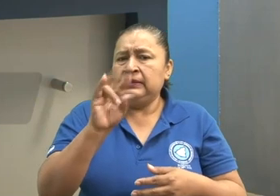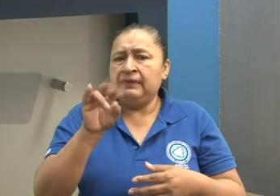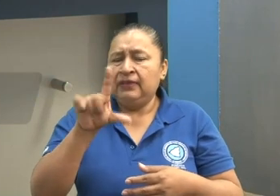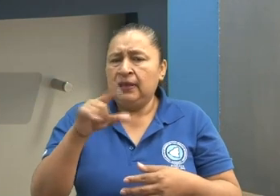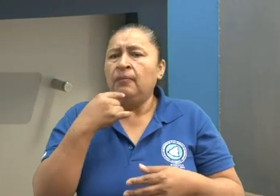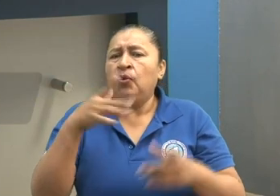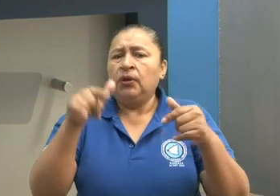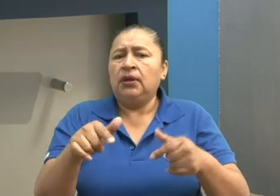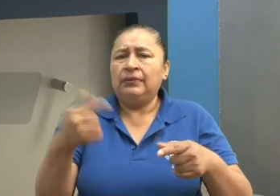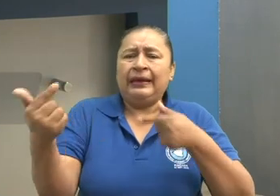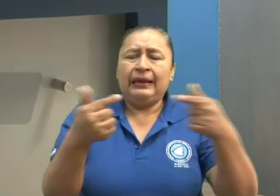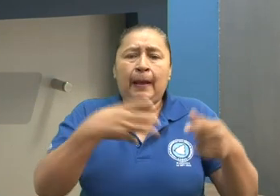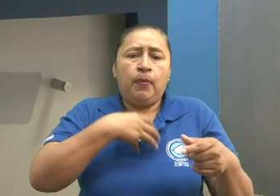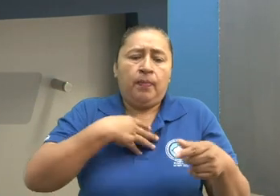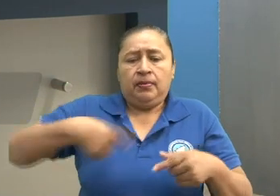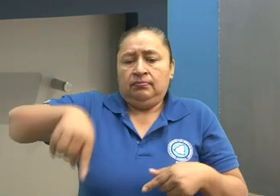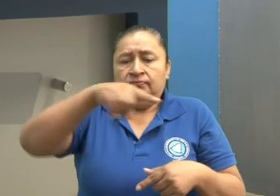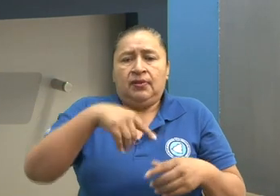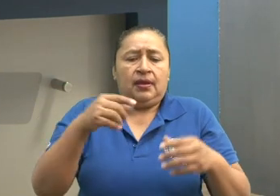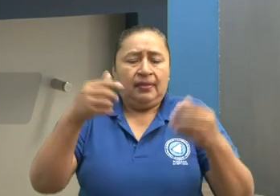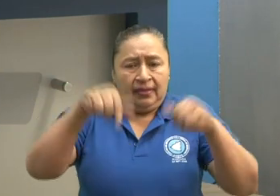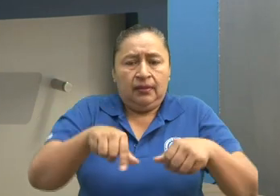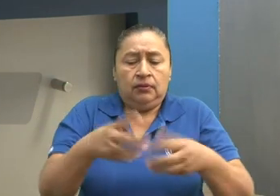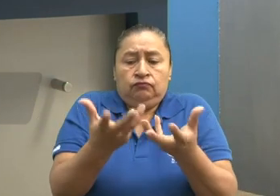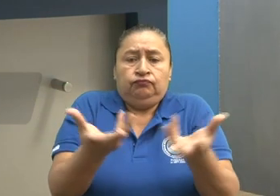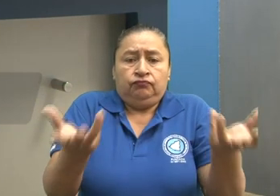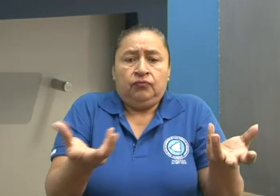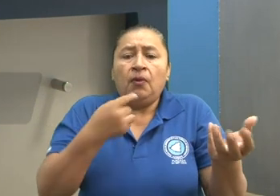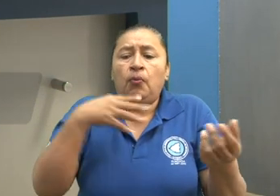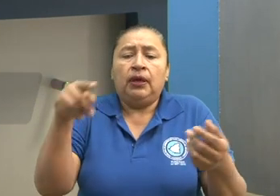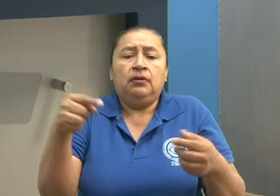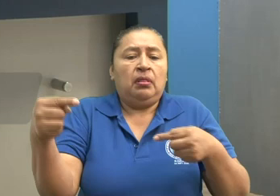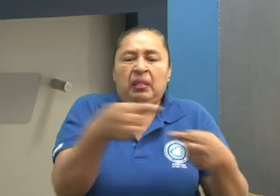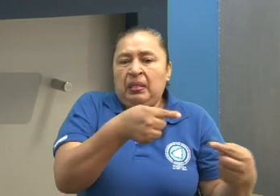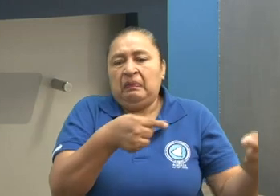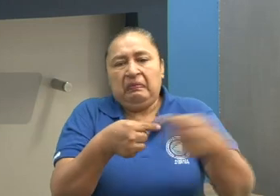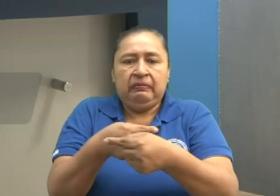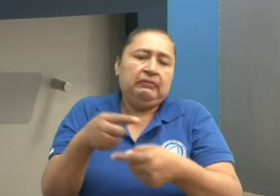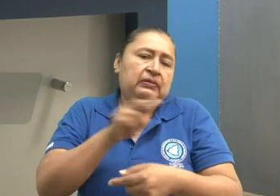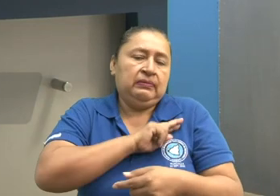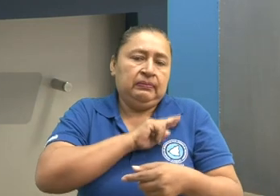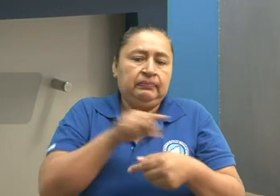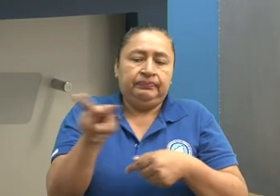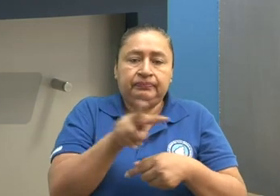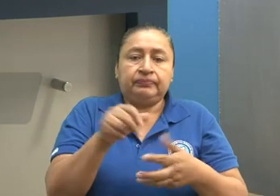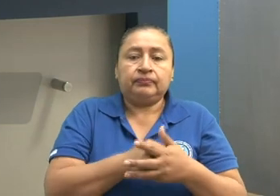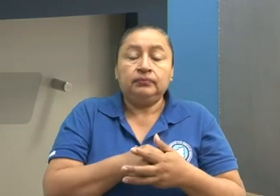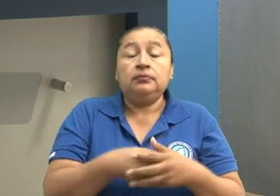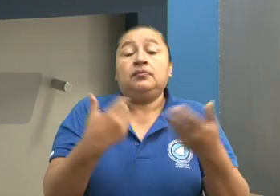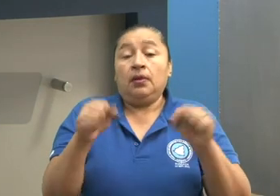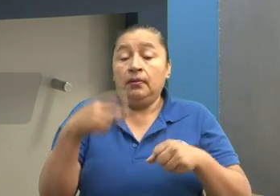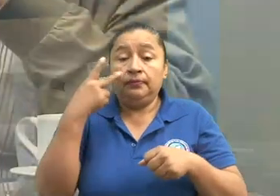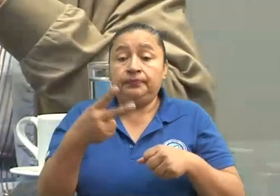más porque era una guerra interna, una guerra, claro, por contradicciones entre esos sectores. Si nosotros vemos la